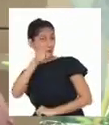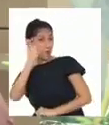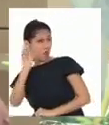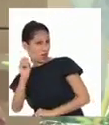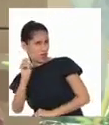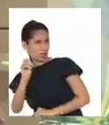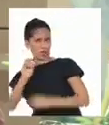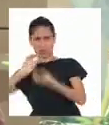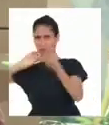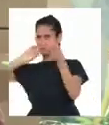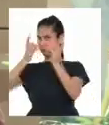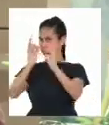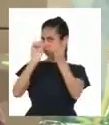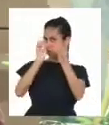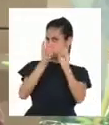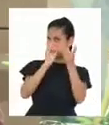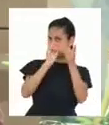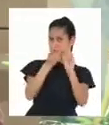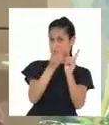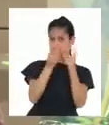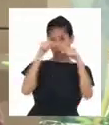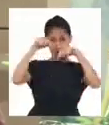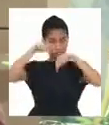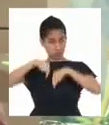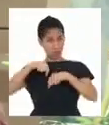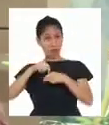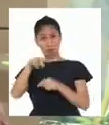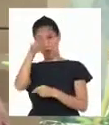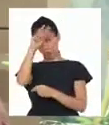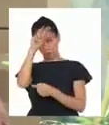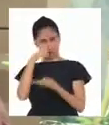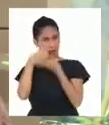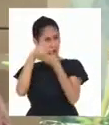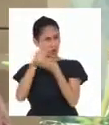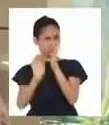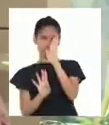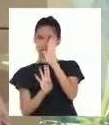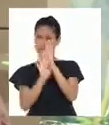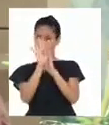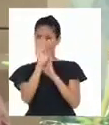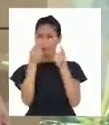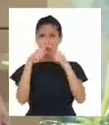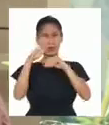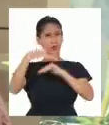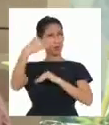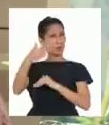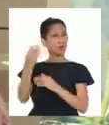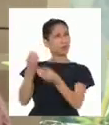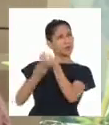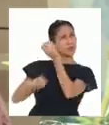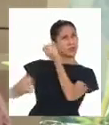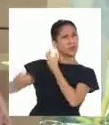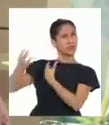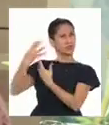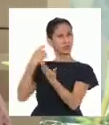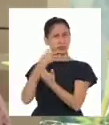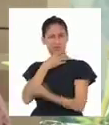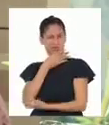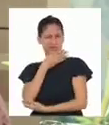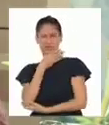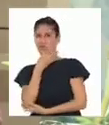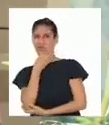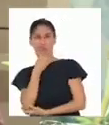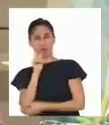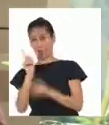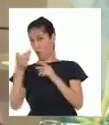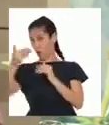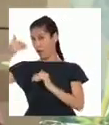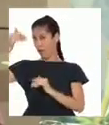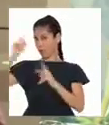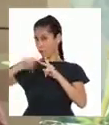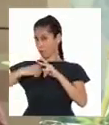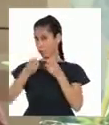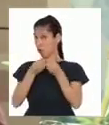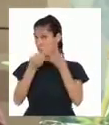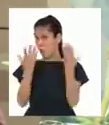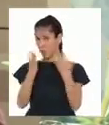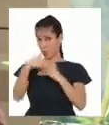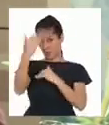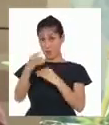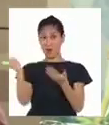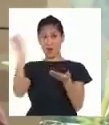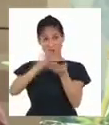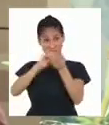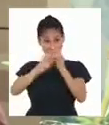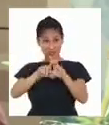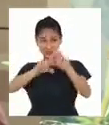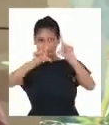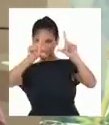favor de un país más plural. Pero después de lo escuchado, creo que no empezó así. Volvemos al estudio para